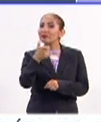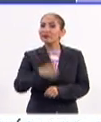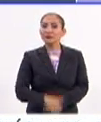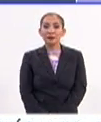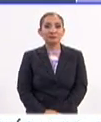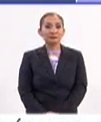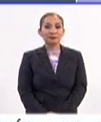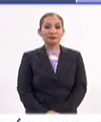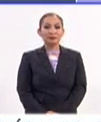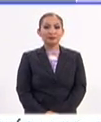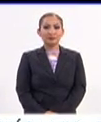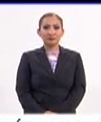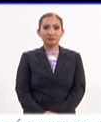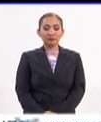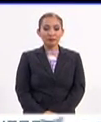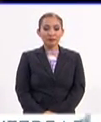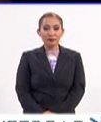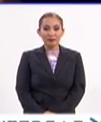Economía.